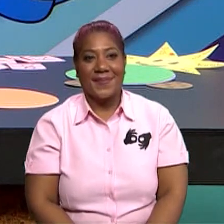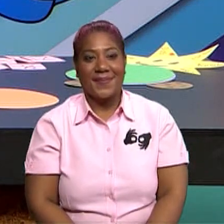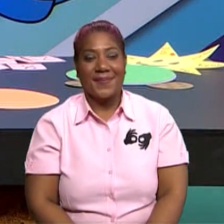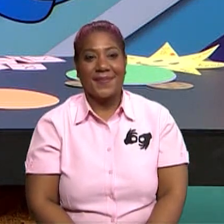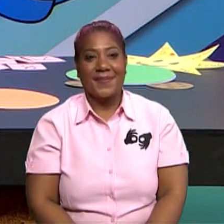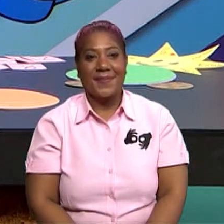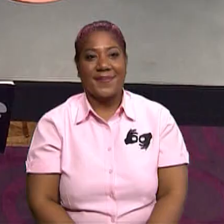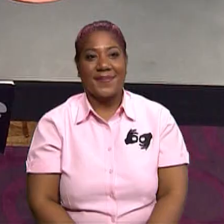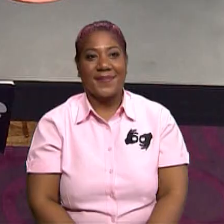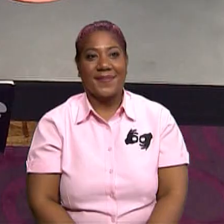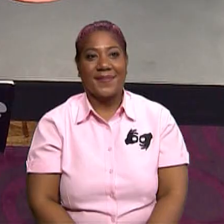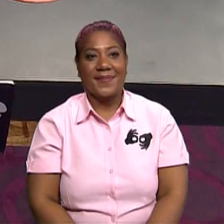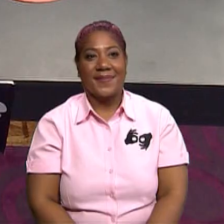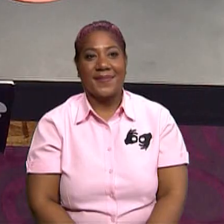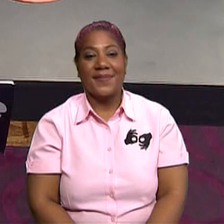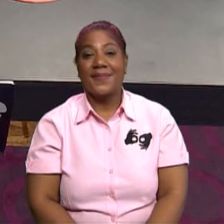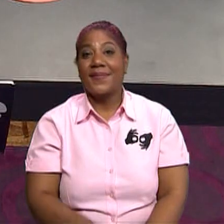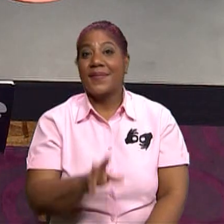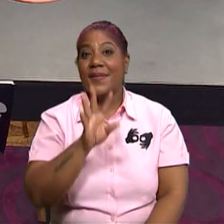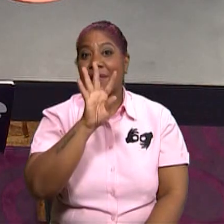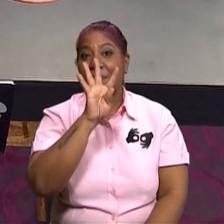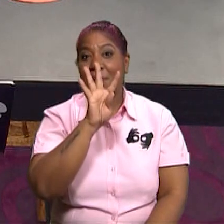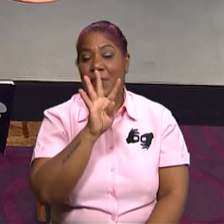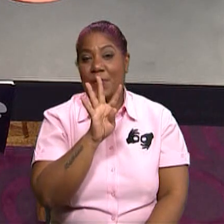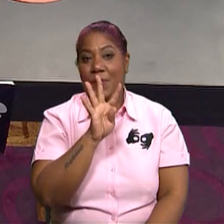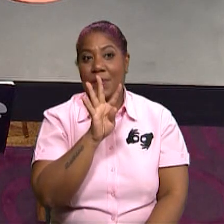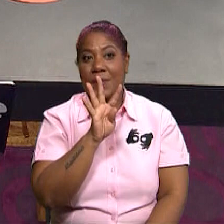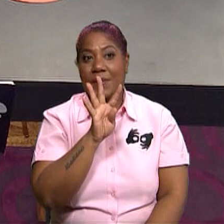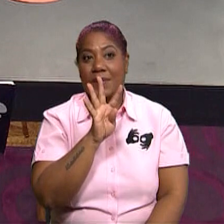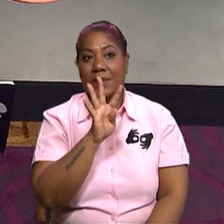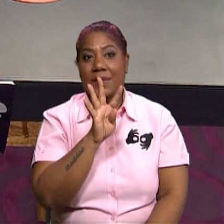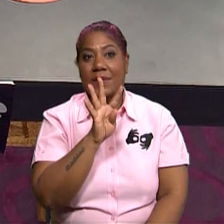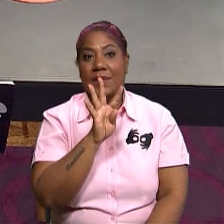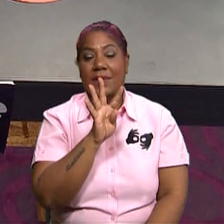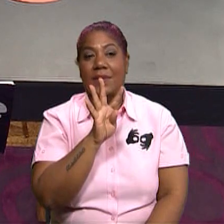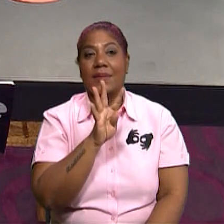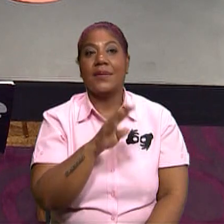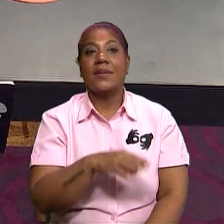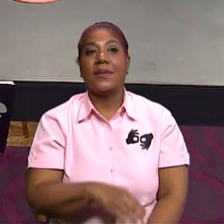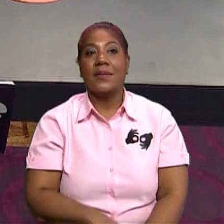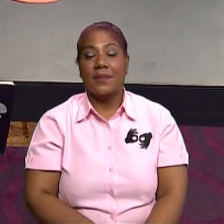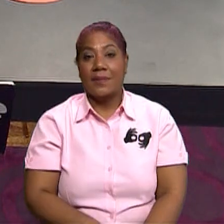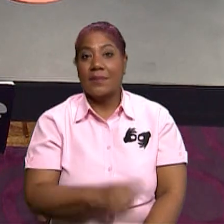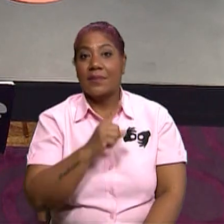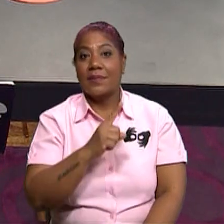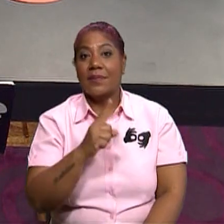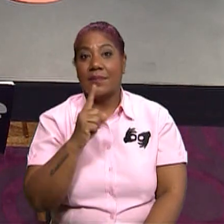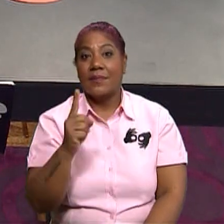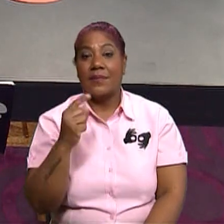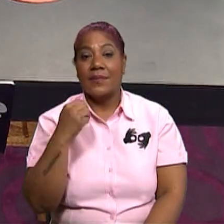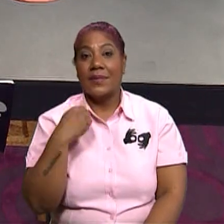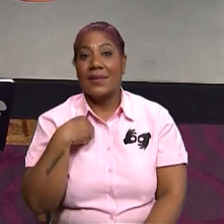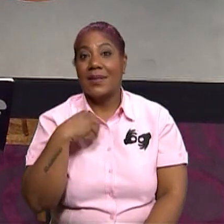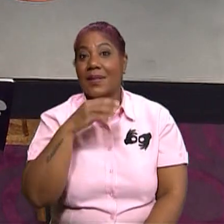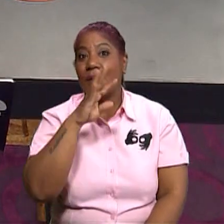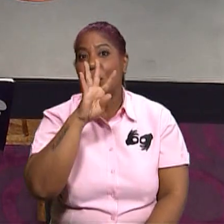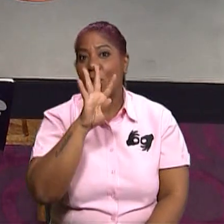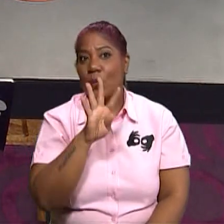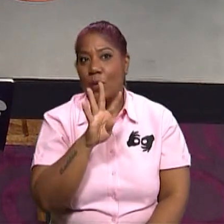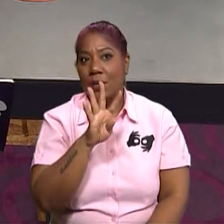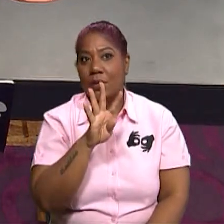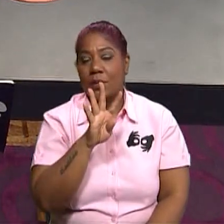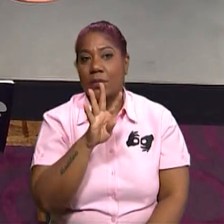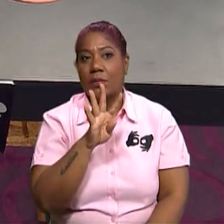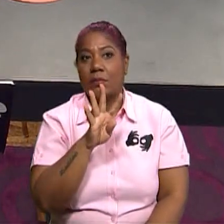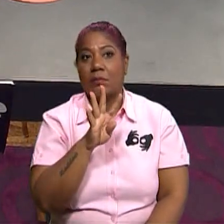En el primero voy a poner 4 porque mi situación para resolver dice que cada bolsita va a tener 4 unidades.